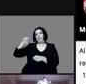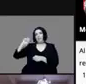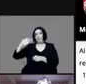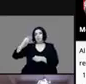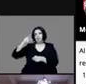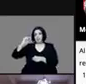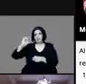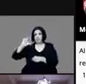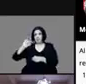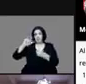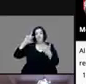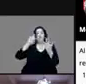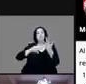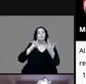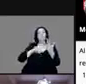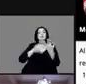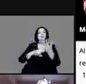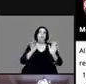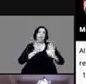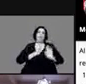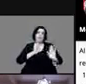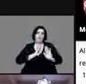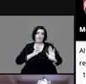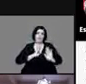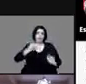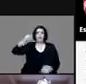puedan desarrollar es la del ejército mexica